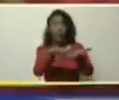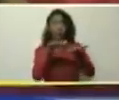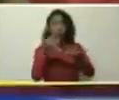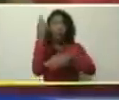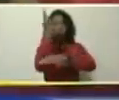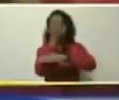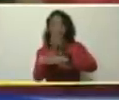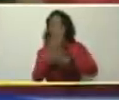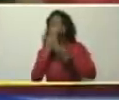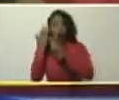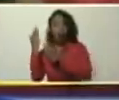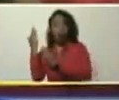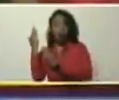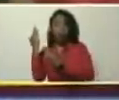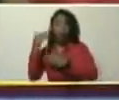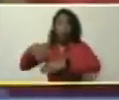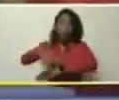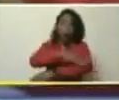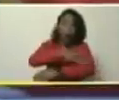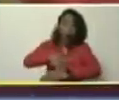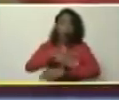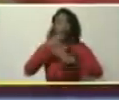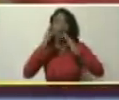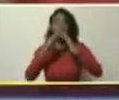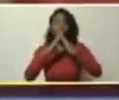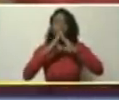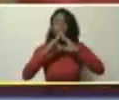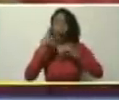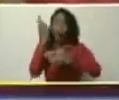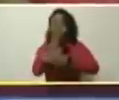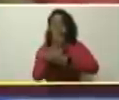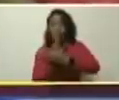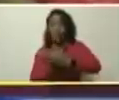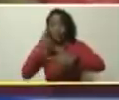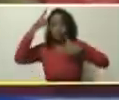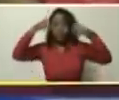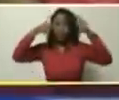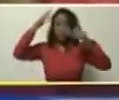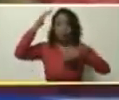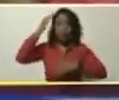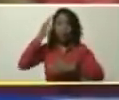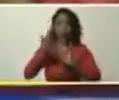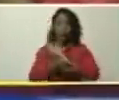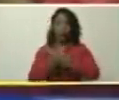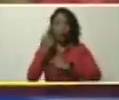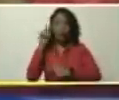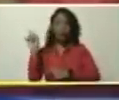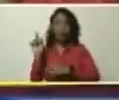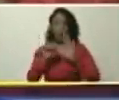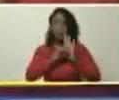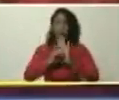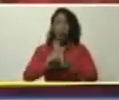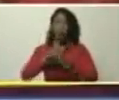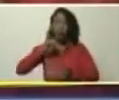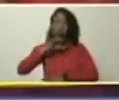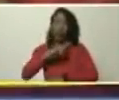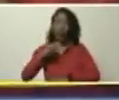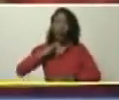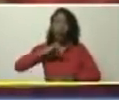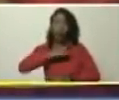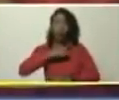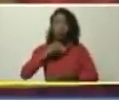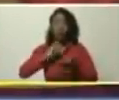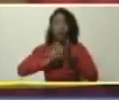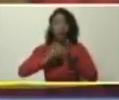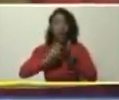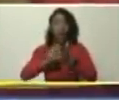él. Las calles, las casas, todo fue diseño del comandante Chávez, por lo simbólico y lo histórico que para nosotros significa